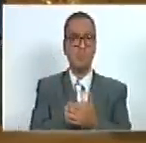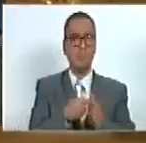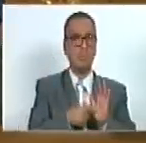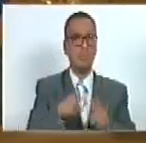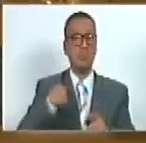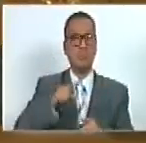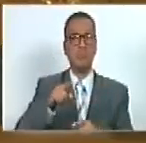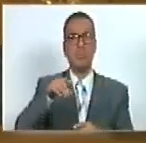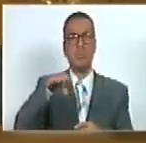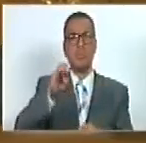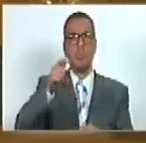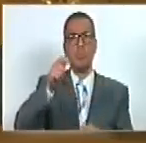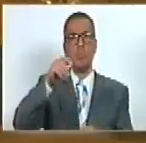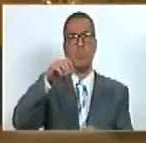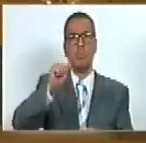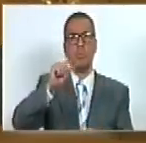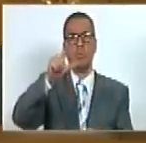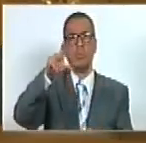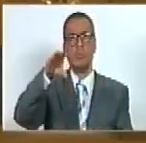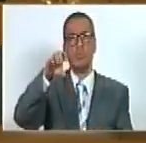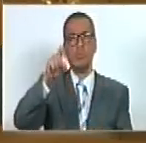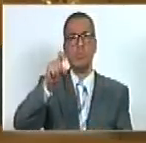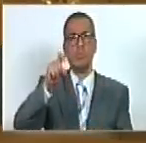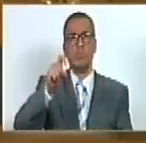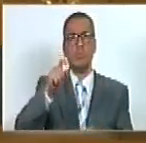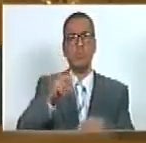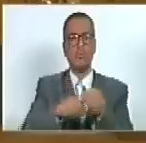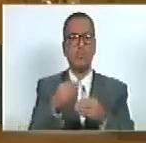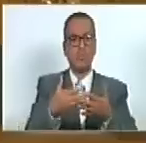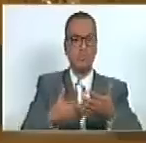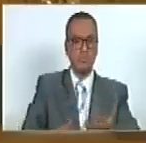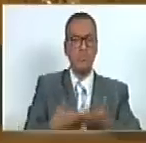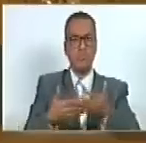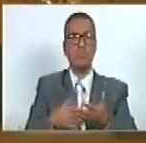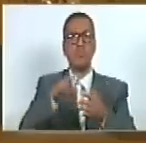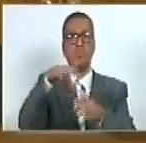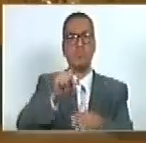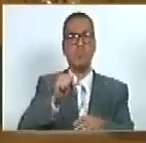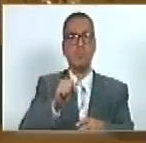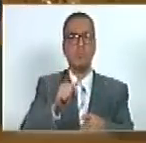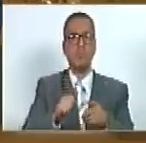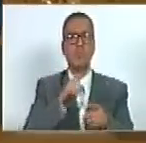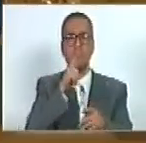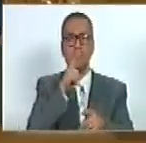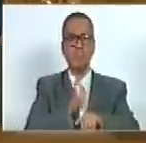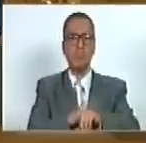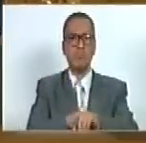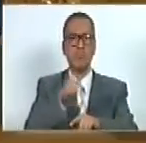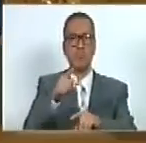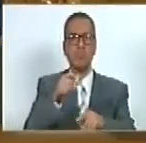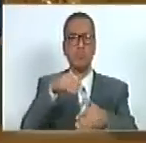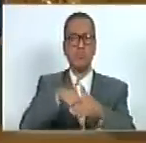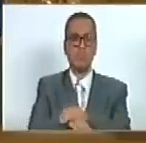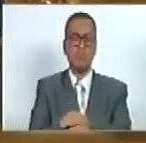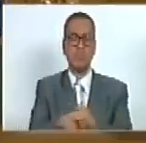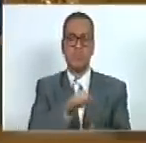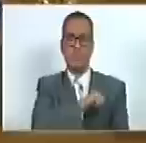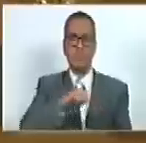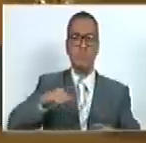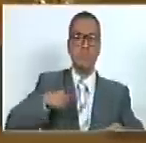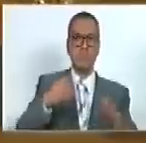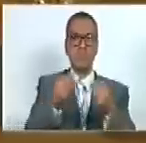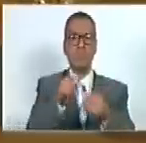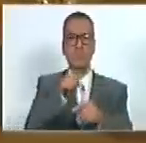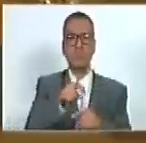con Cristalé, pero también de la emisión de papeles que fueron adquiridos de manera irregular en subastas privadas por